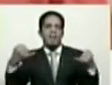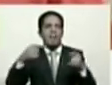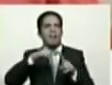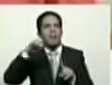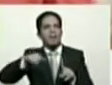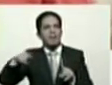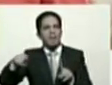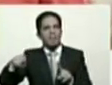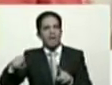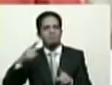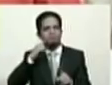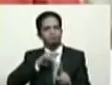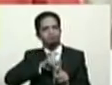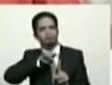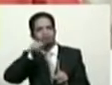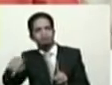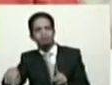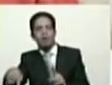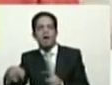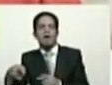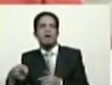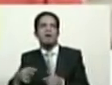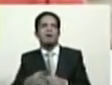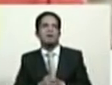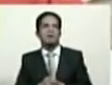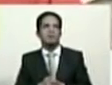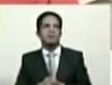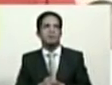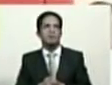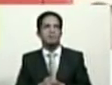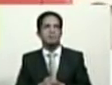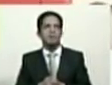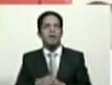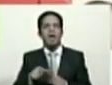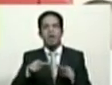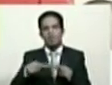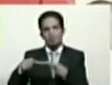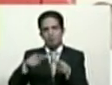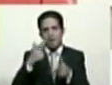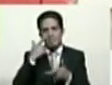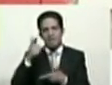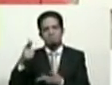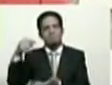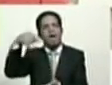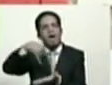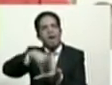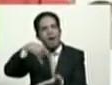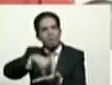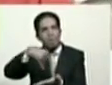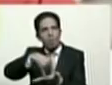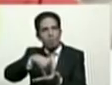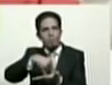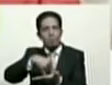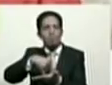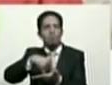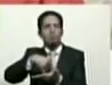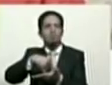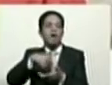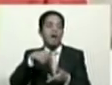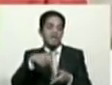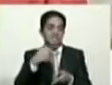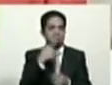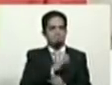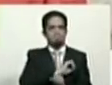que va a la petro petroindependencia petrocarabobo se garantiza desde acá que se envíe el diluyente